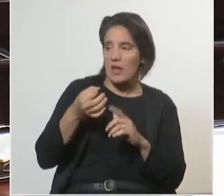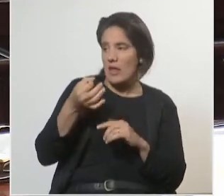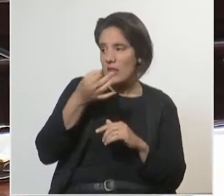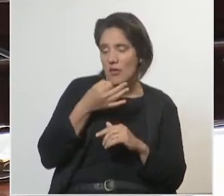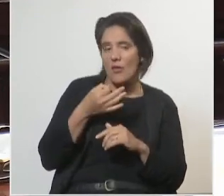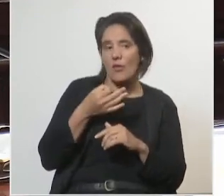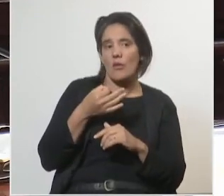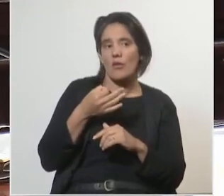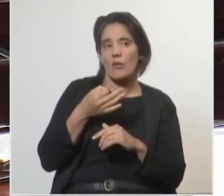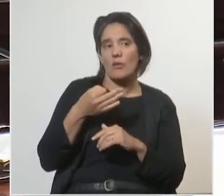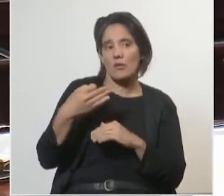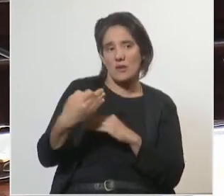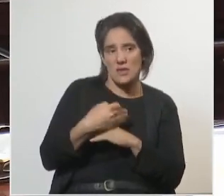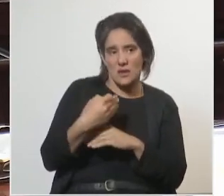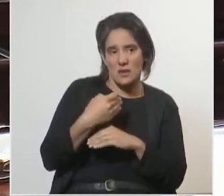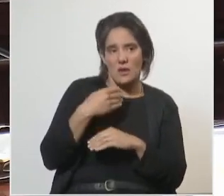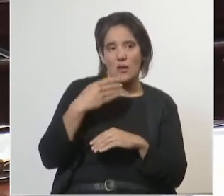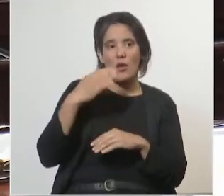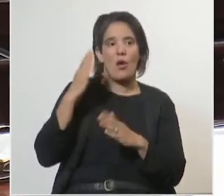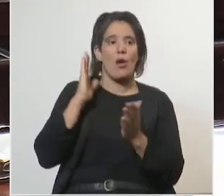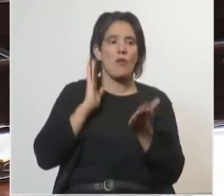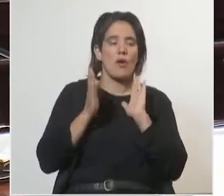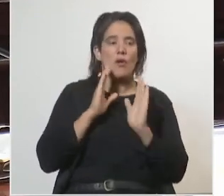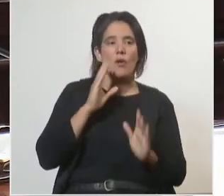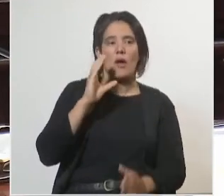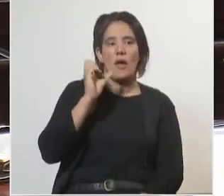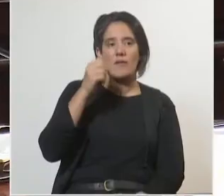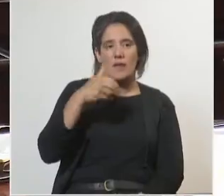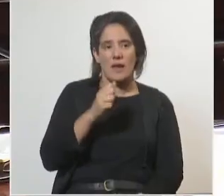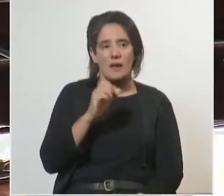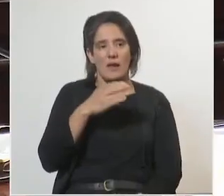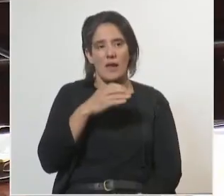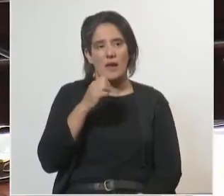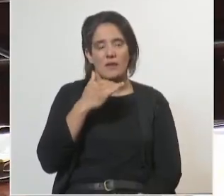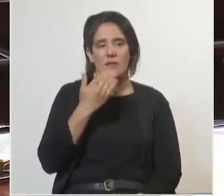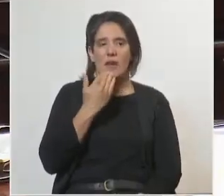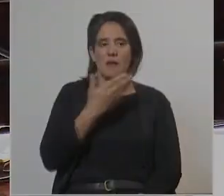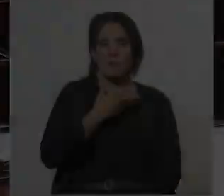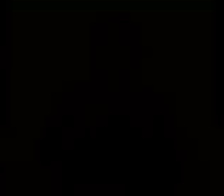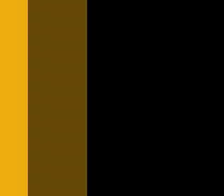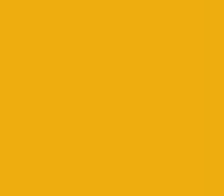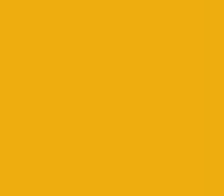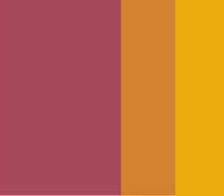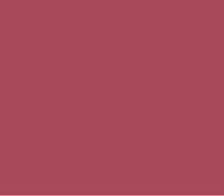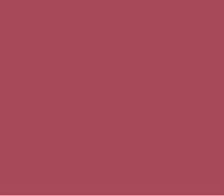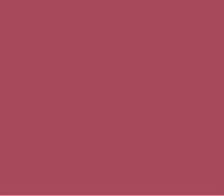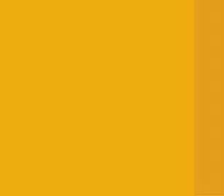enseñar los doctores Abal y Aller. Gracias, señora presidenta.